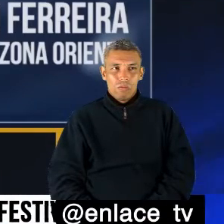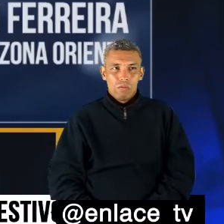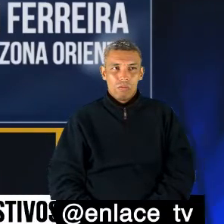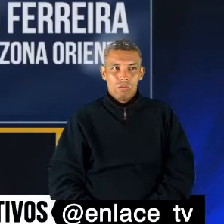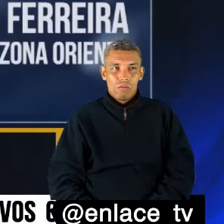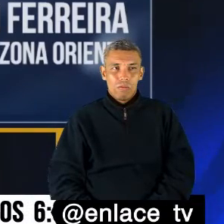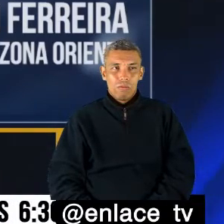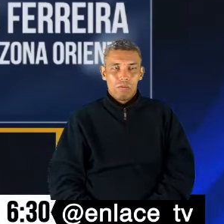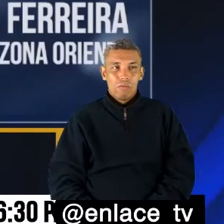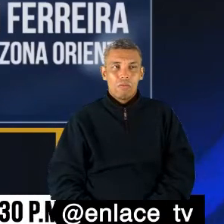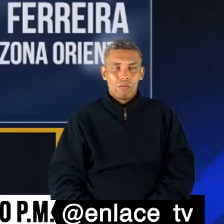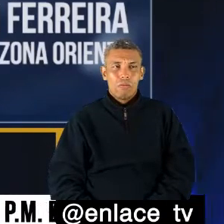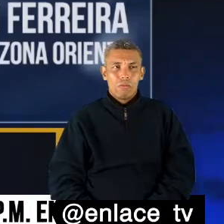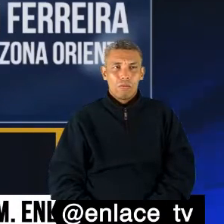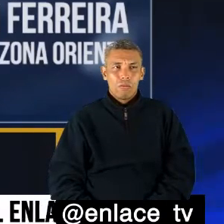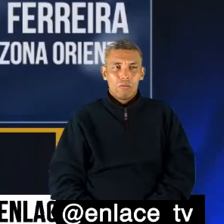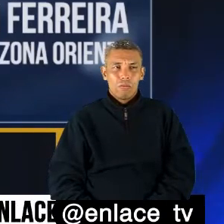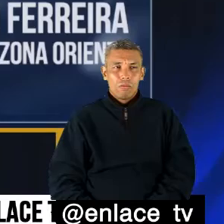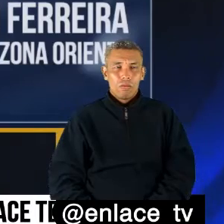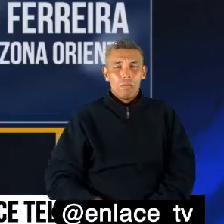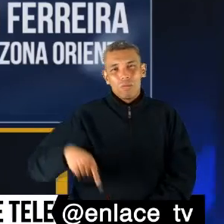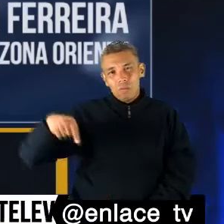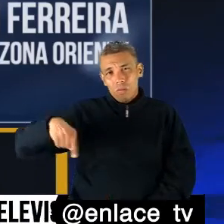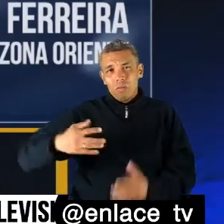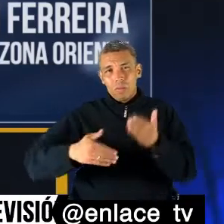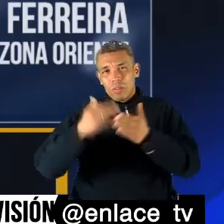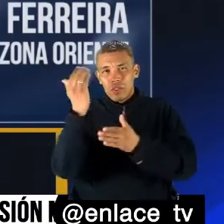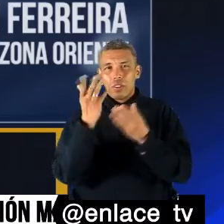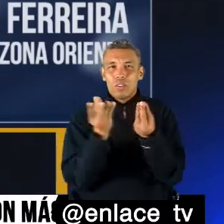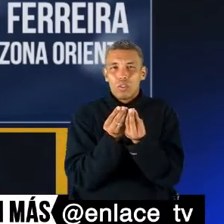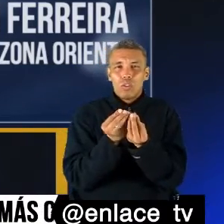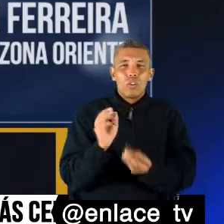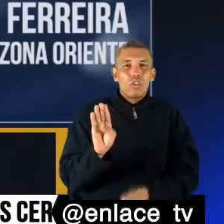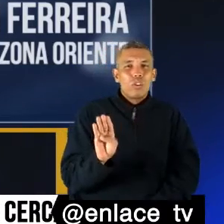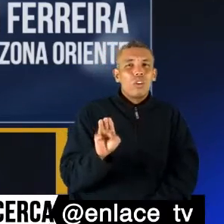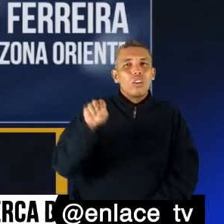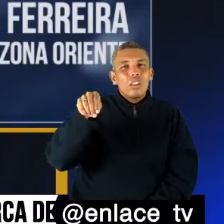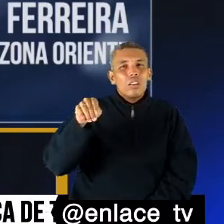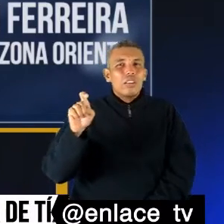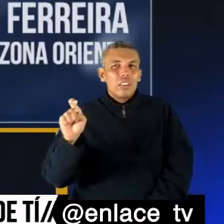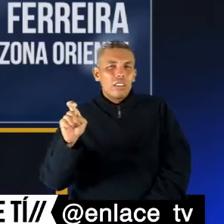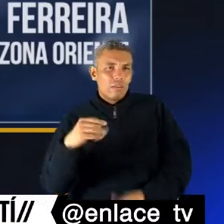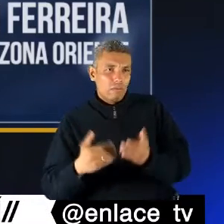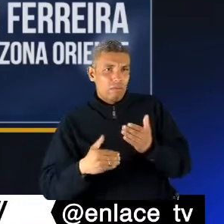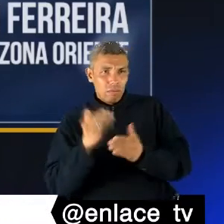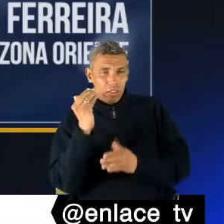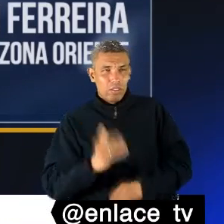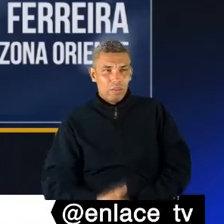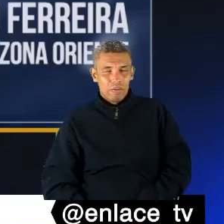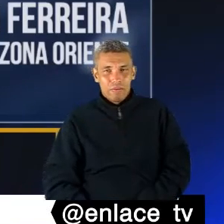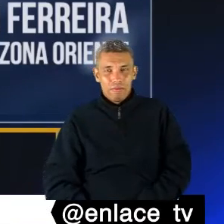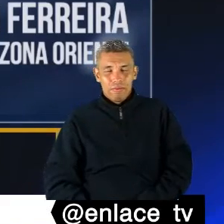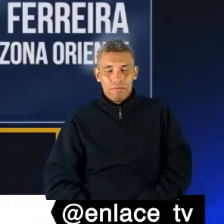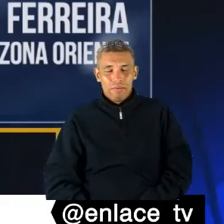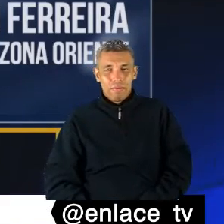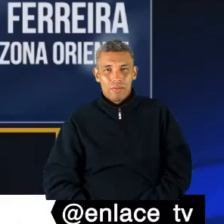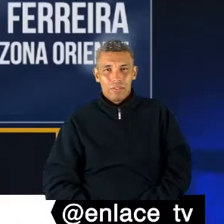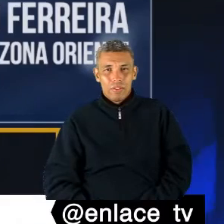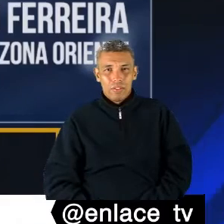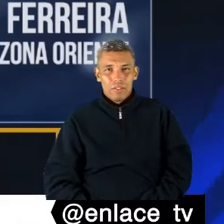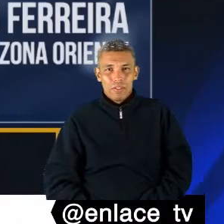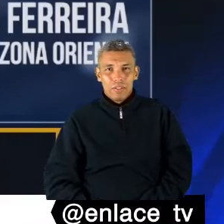Ya el día de hoy inicia oficialmente el Mundial de BMX 2016 Medellín. Y pues bueno, hoy se efectuarán las tareas